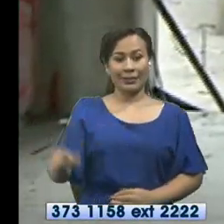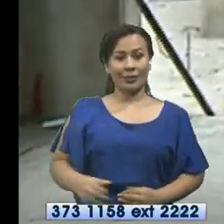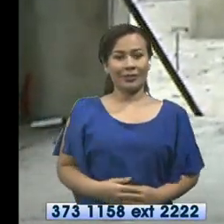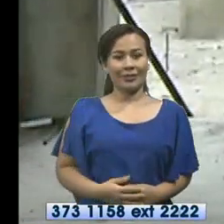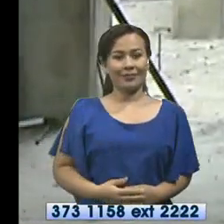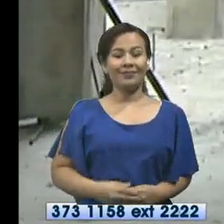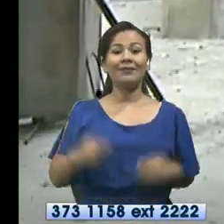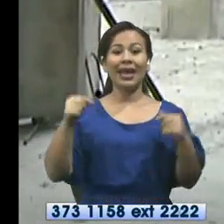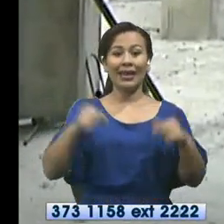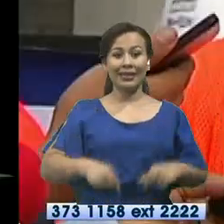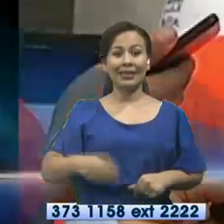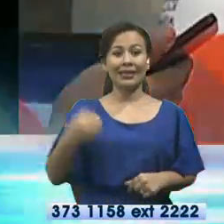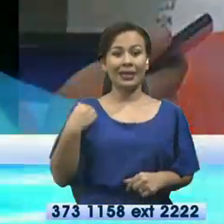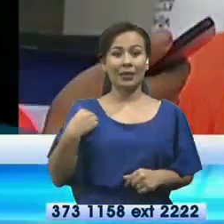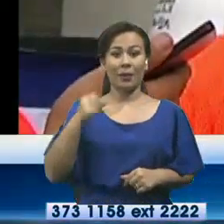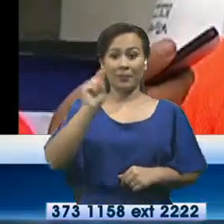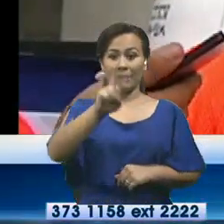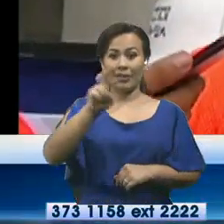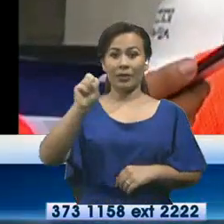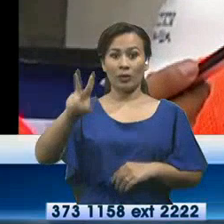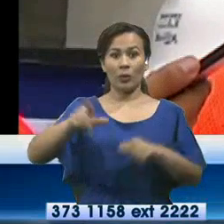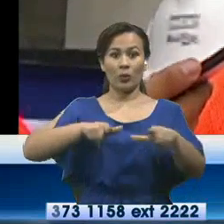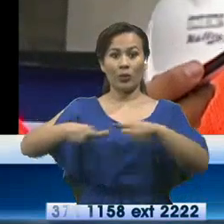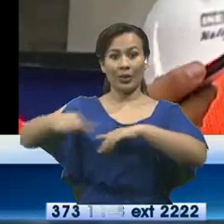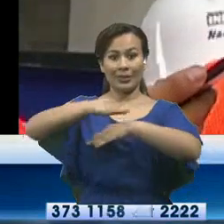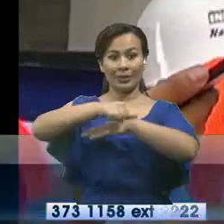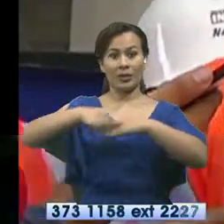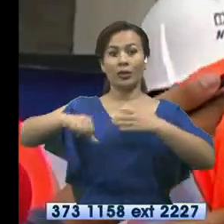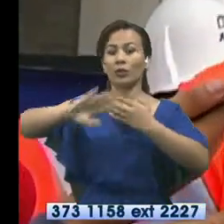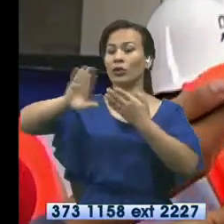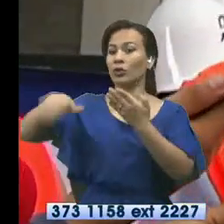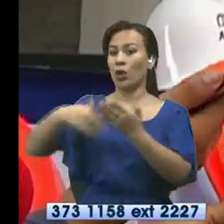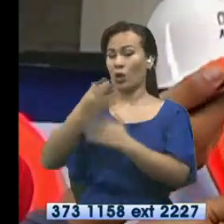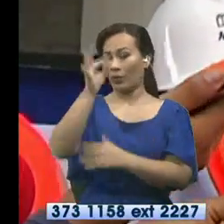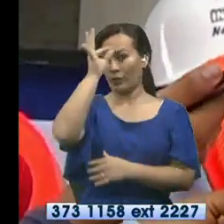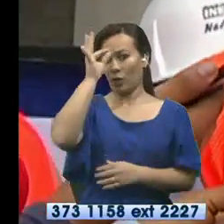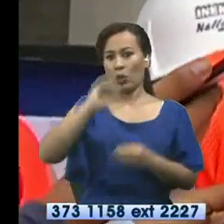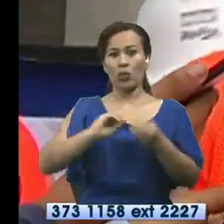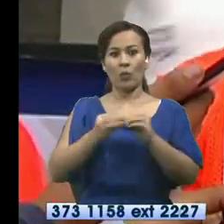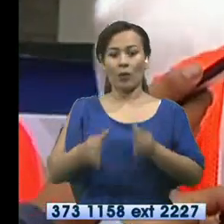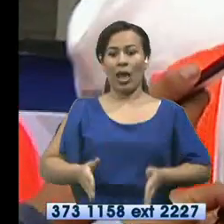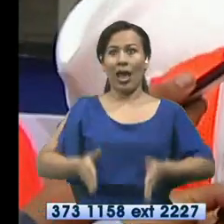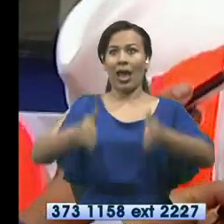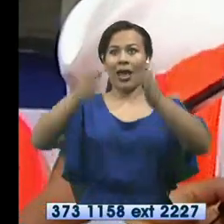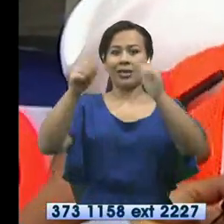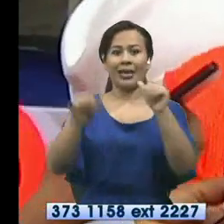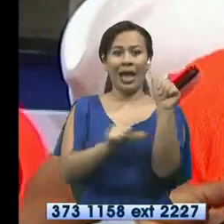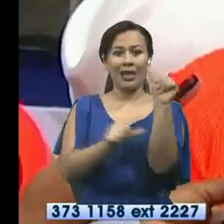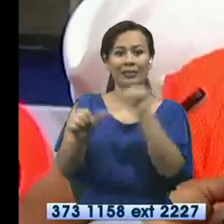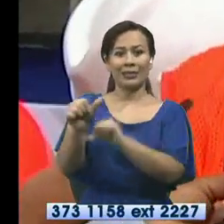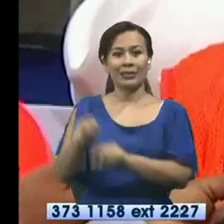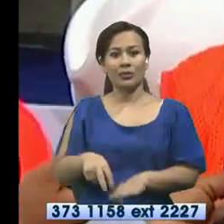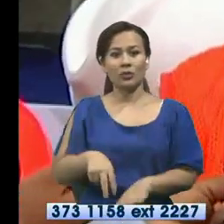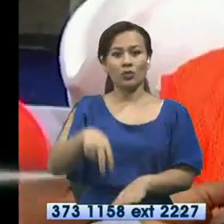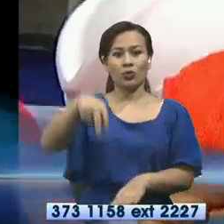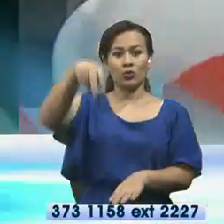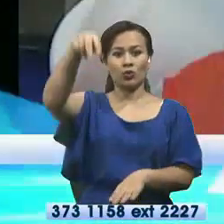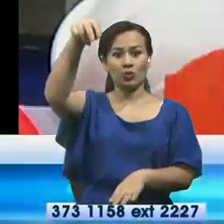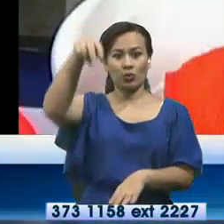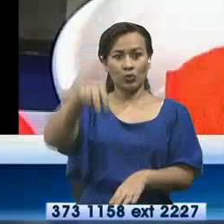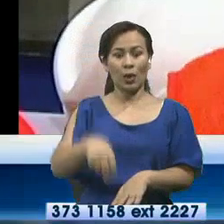tenemos 22 quirófanos en todo este hospital. Solo en número de ascensores también tenemos una cantidad similar, 22